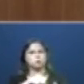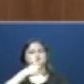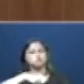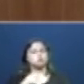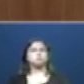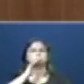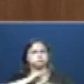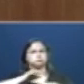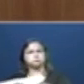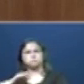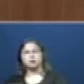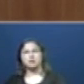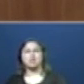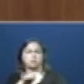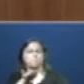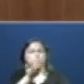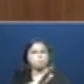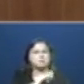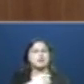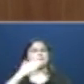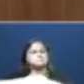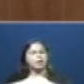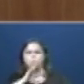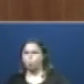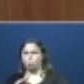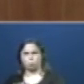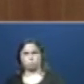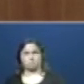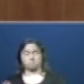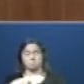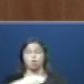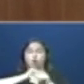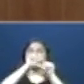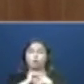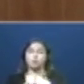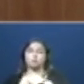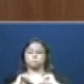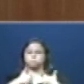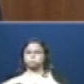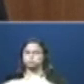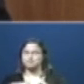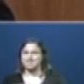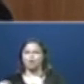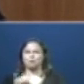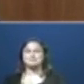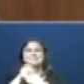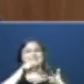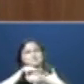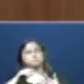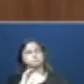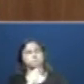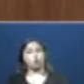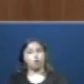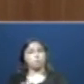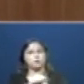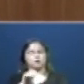las actuaciones y plazos previstos en esta estrategia la puesta en marcha de este modelo ha mejorado la transparencia del gobierno autonómico y así lo ha reconocido la